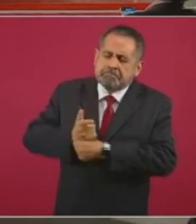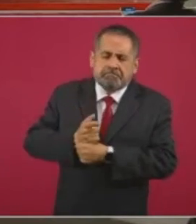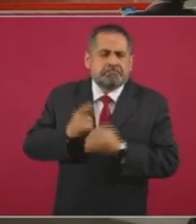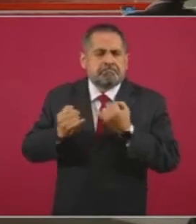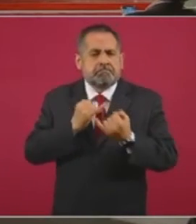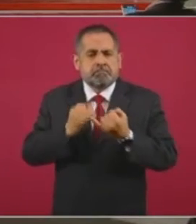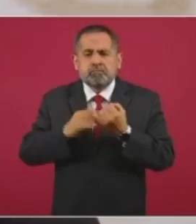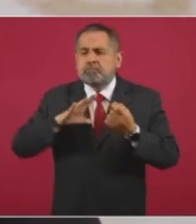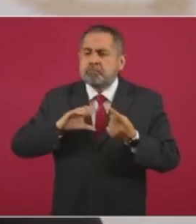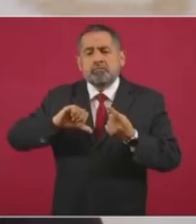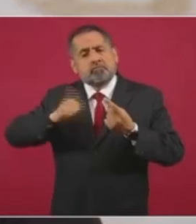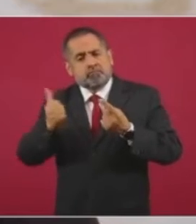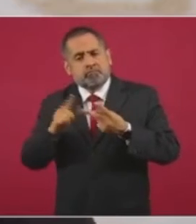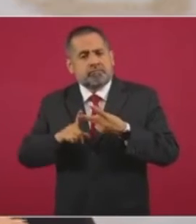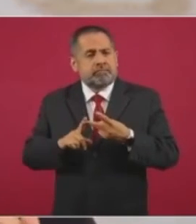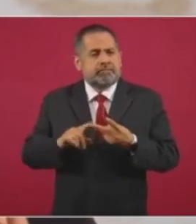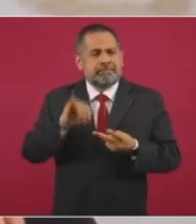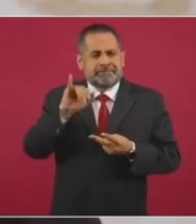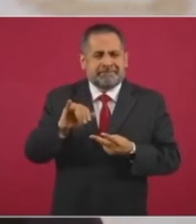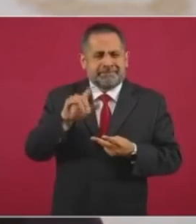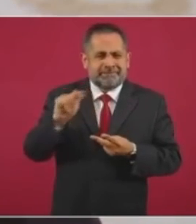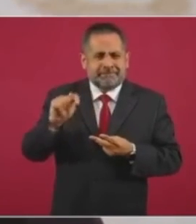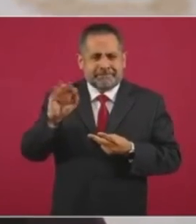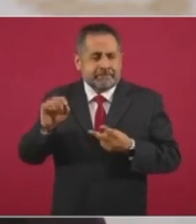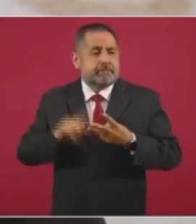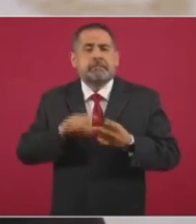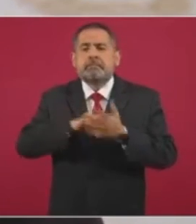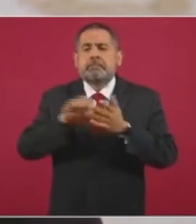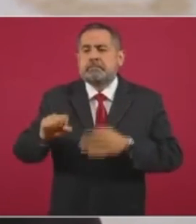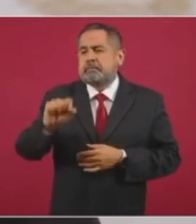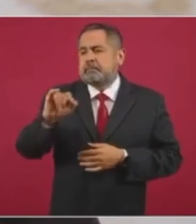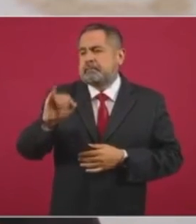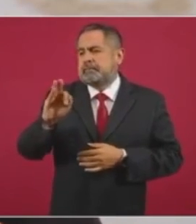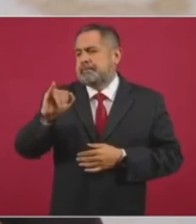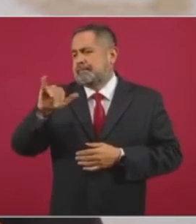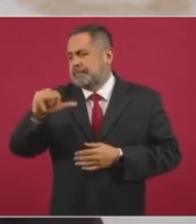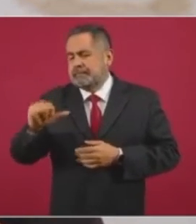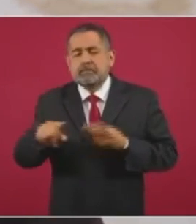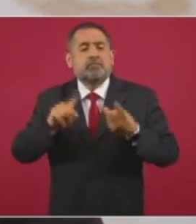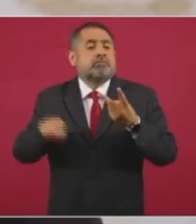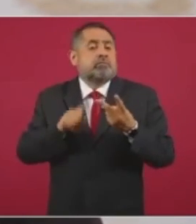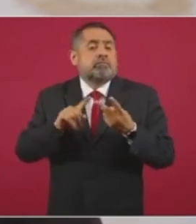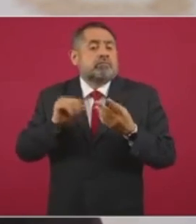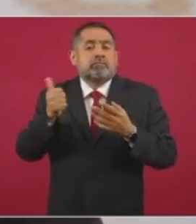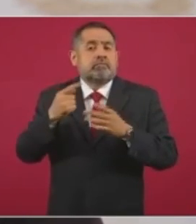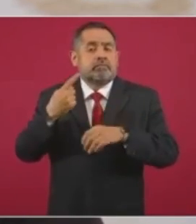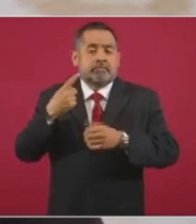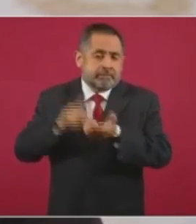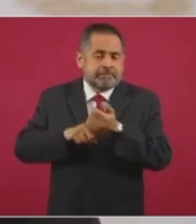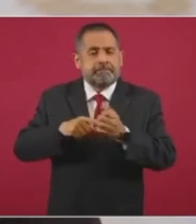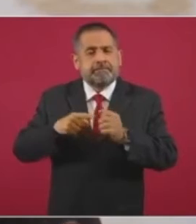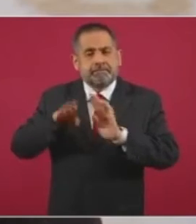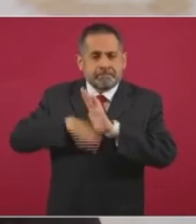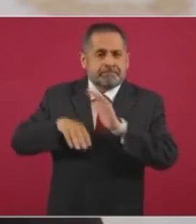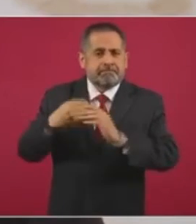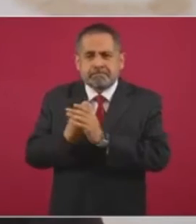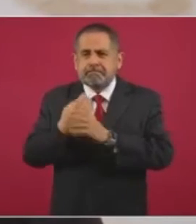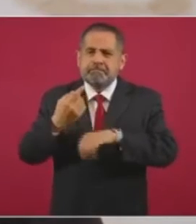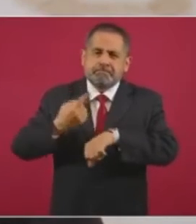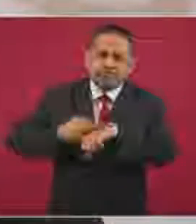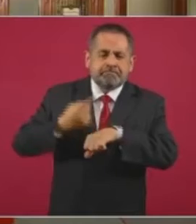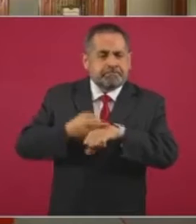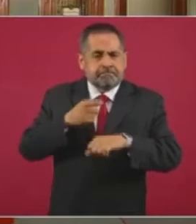otras infecciones de transmisión sexual, como sería sífilis, otras infecciones que se presentan y es importante